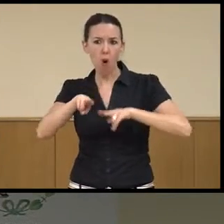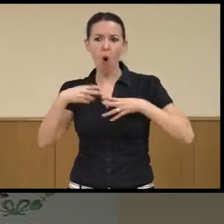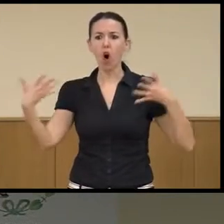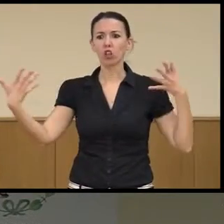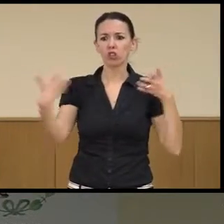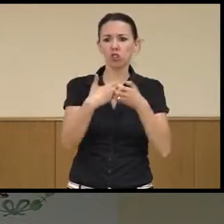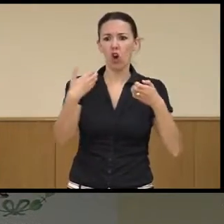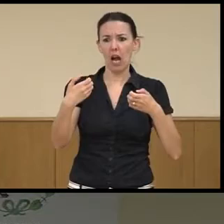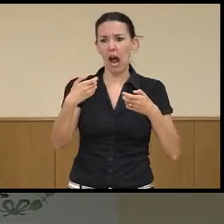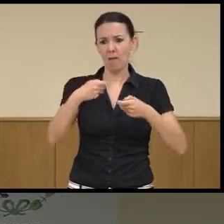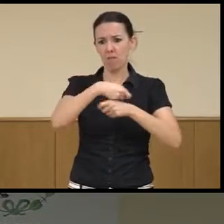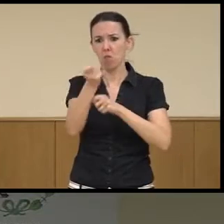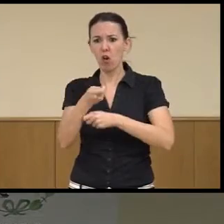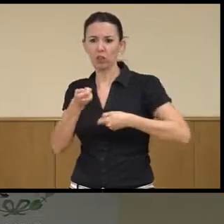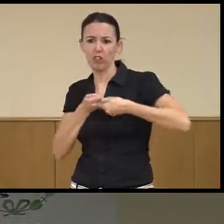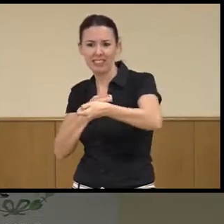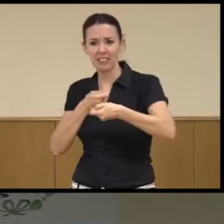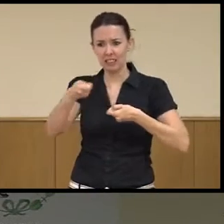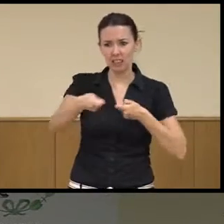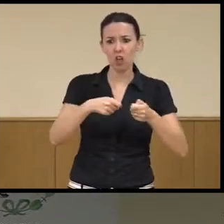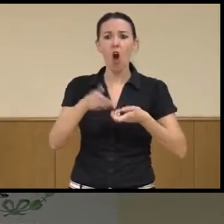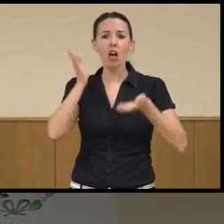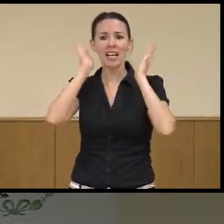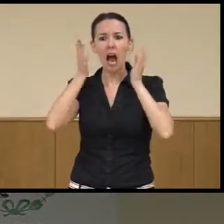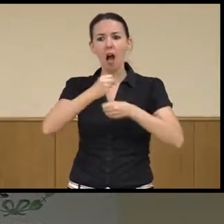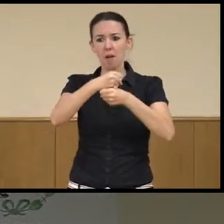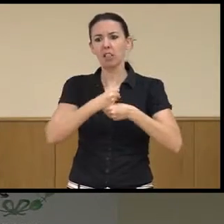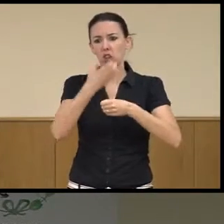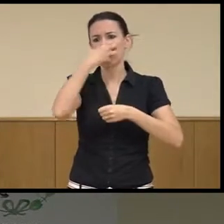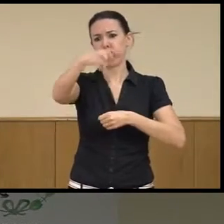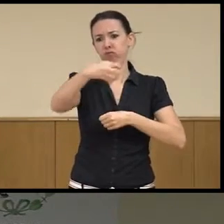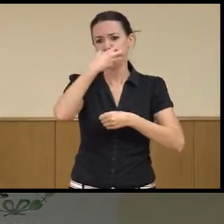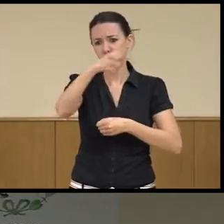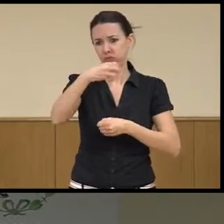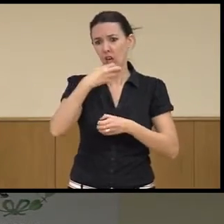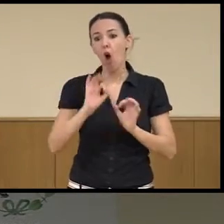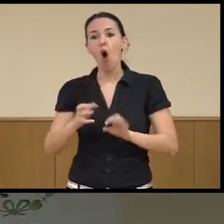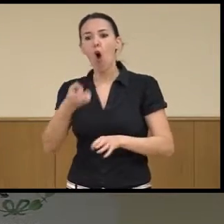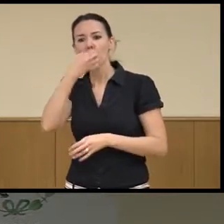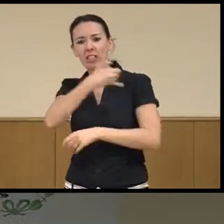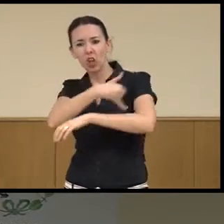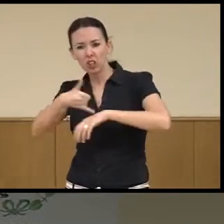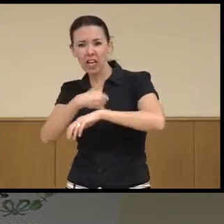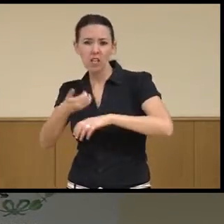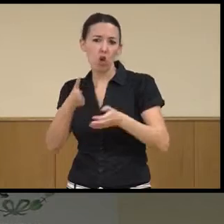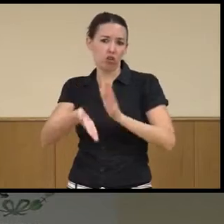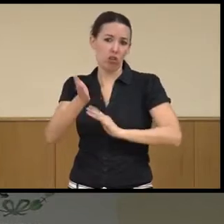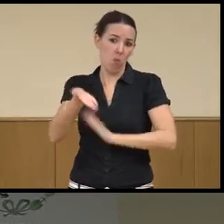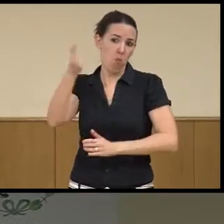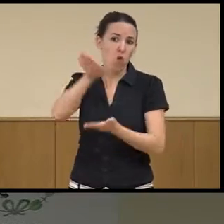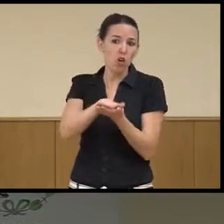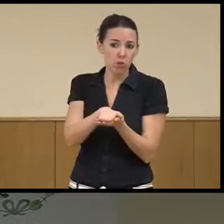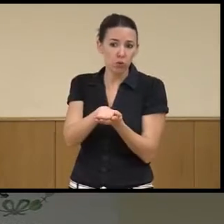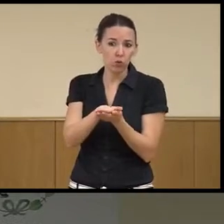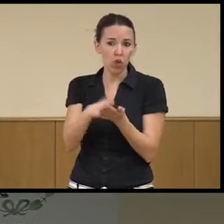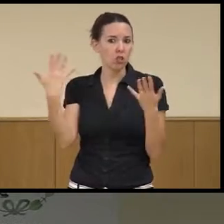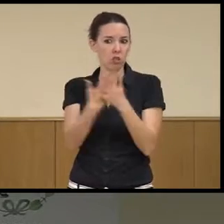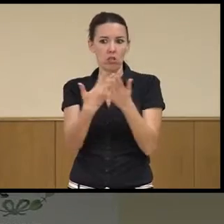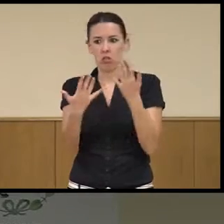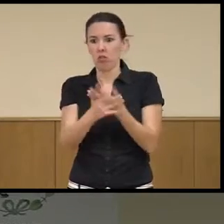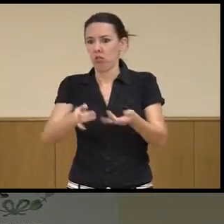entrechocar de las armas blancas, el galope y los relinchos de los caballos, los ayes y gritos desgarradores de los heridos y moribundos formaban un entramado